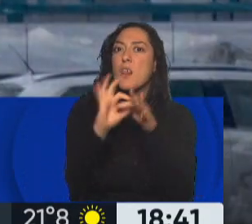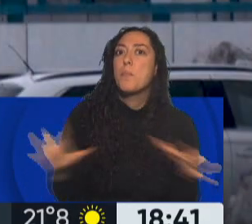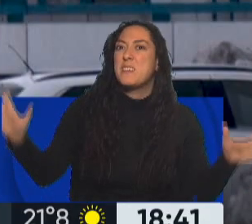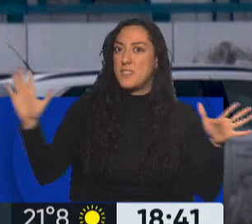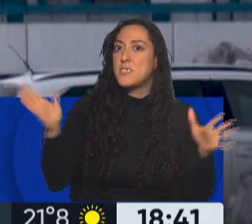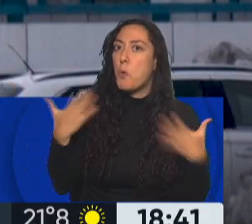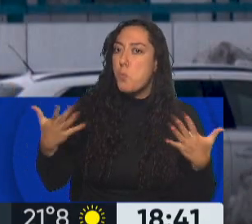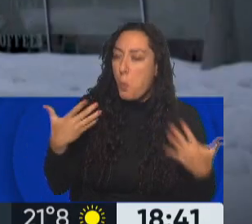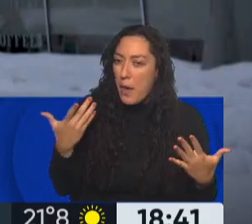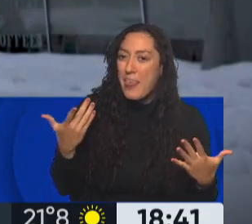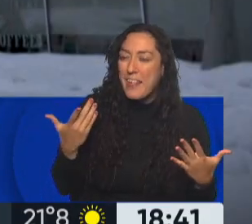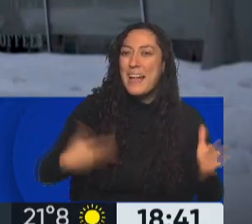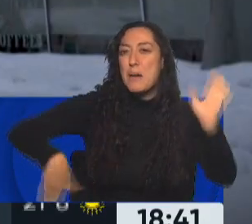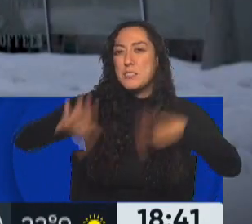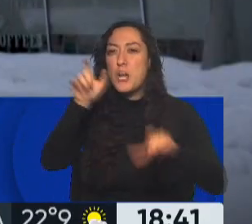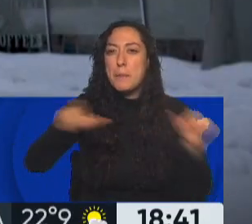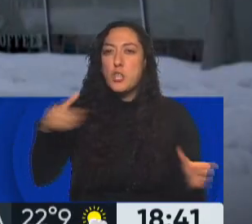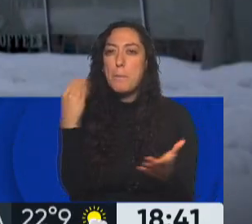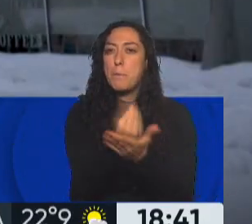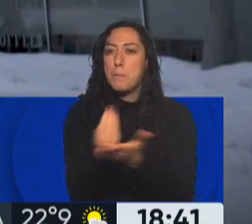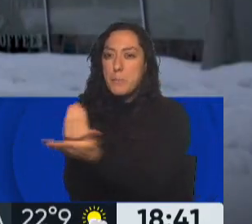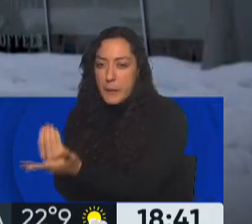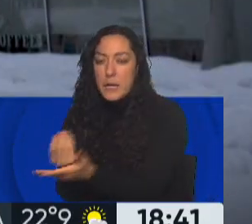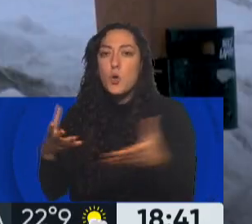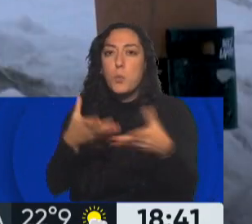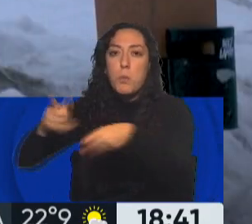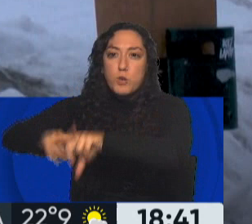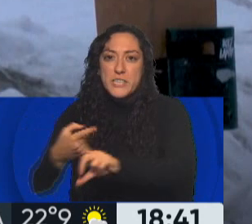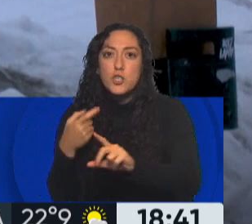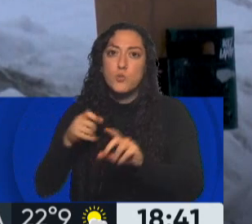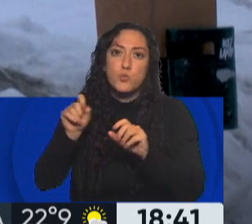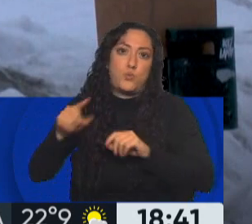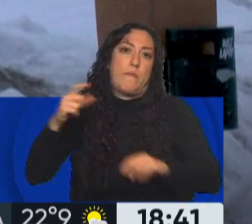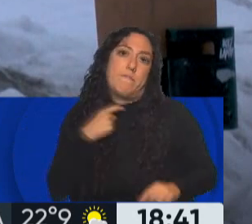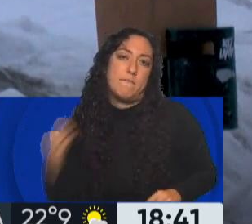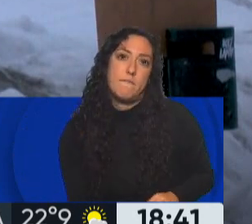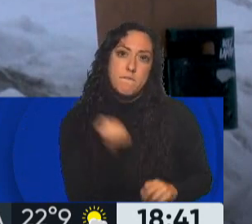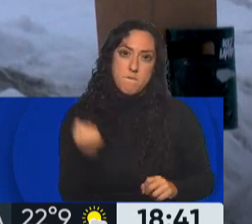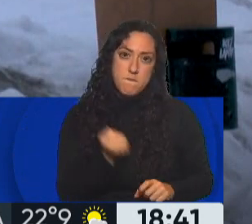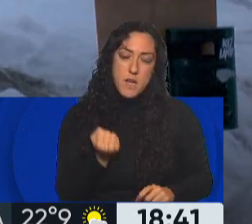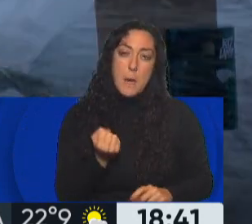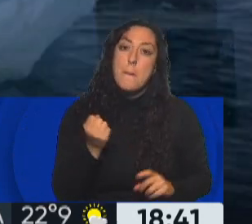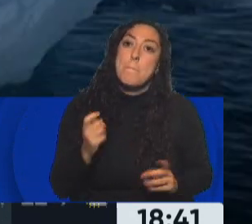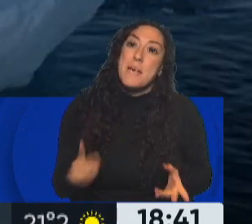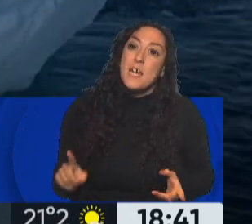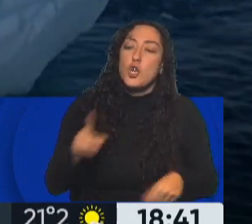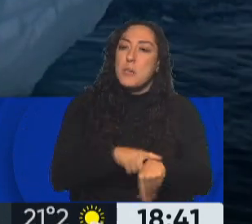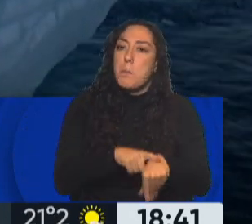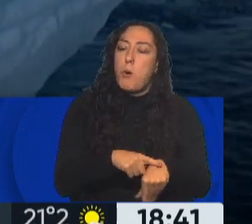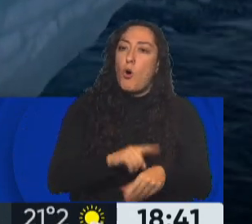que respalda una mayoría de la población y de los partidos groenlandeses, pero con diferentes